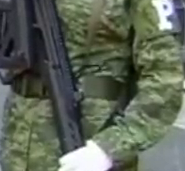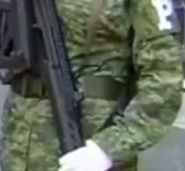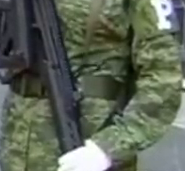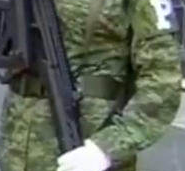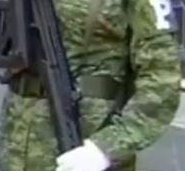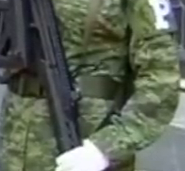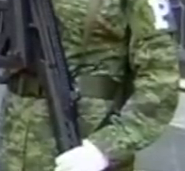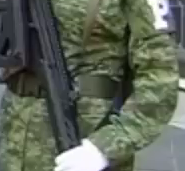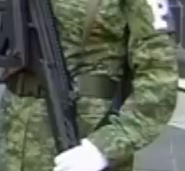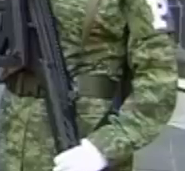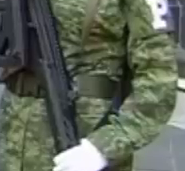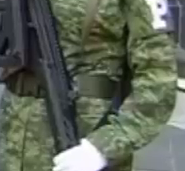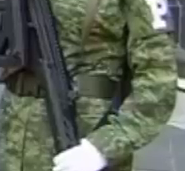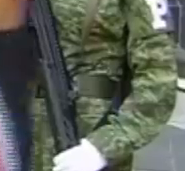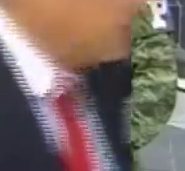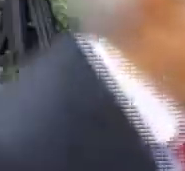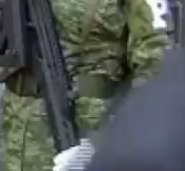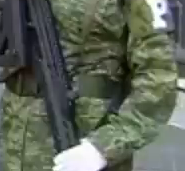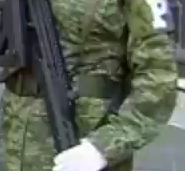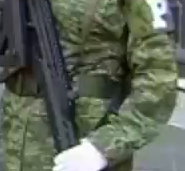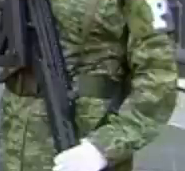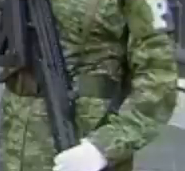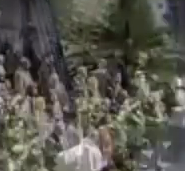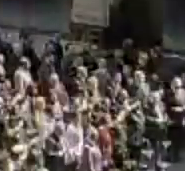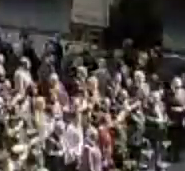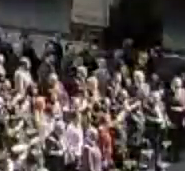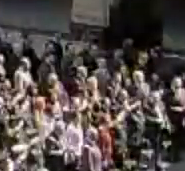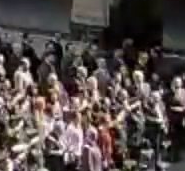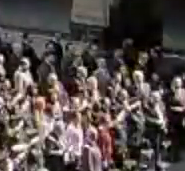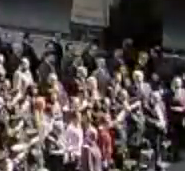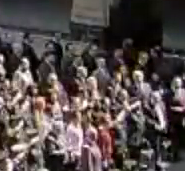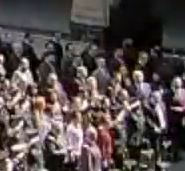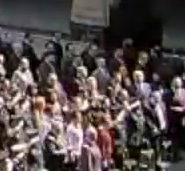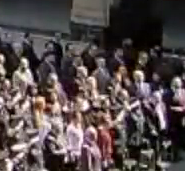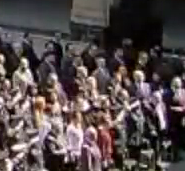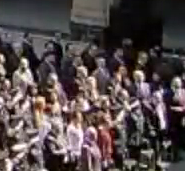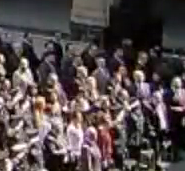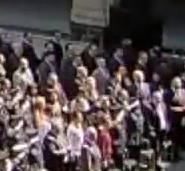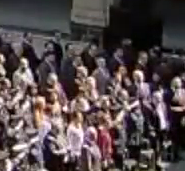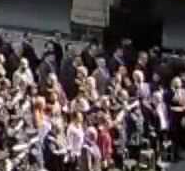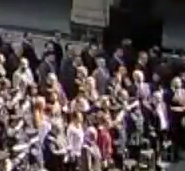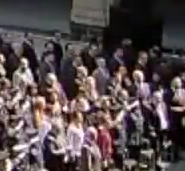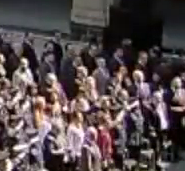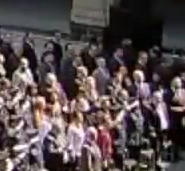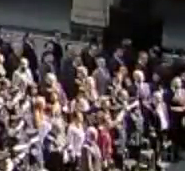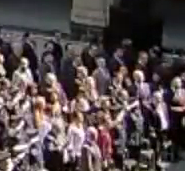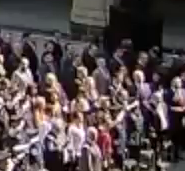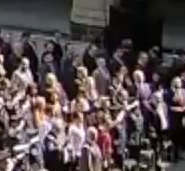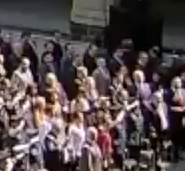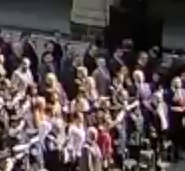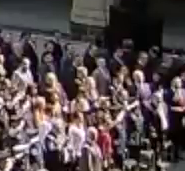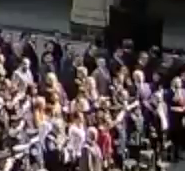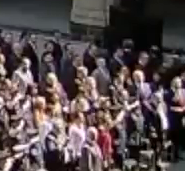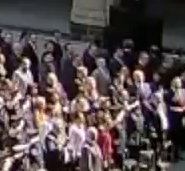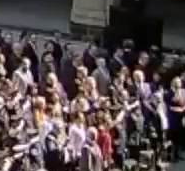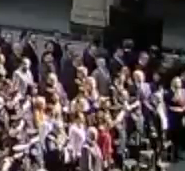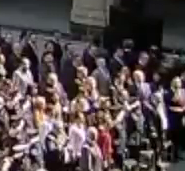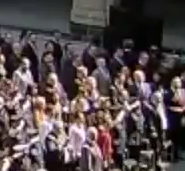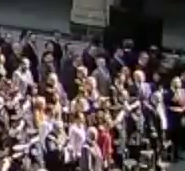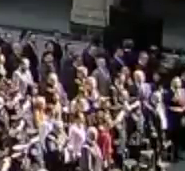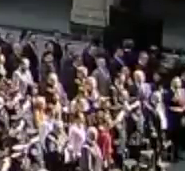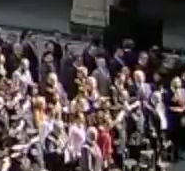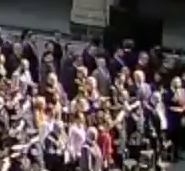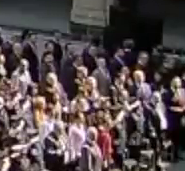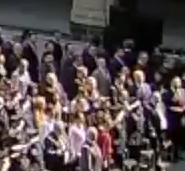se agradece la asistencia del presidente de la república así como de los funcionarios e invitados que lo acompañaron que tengan